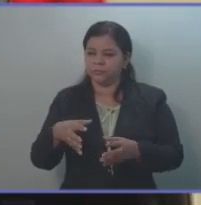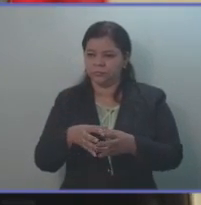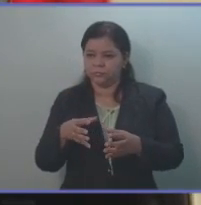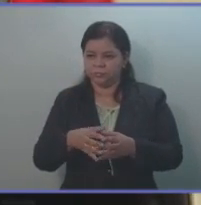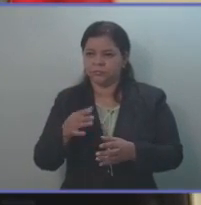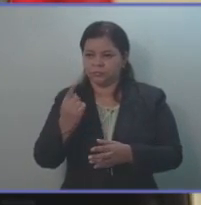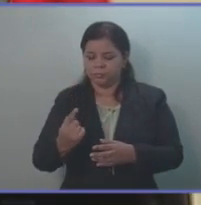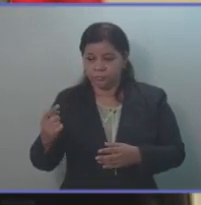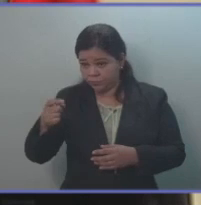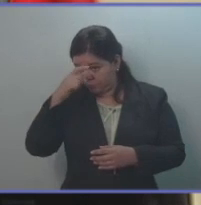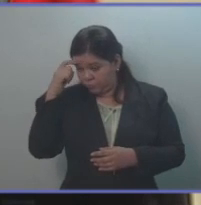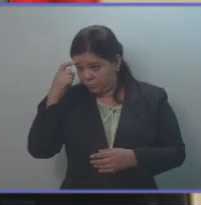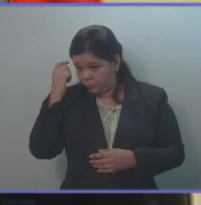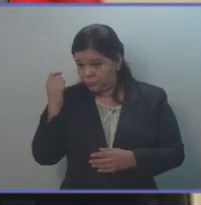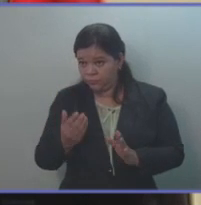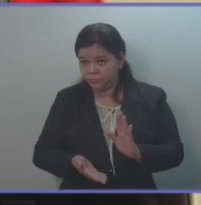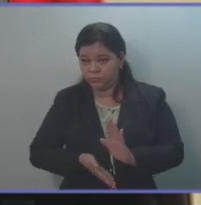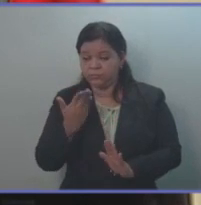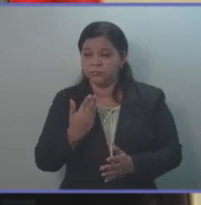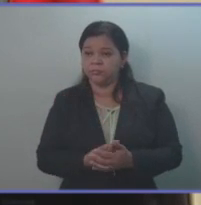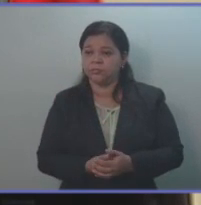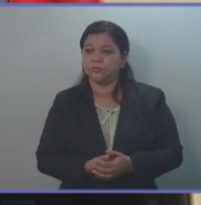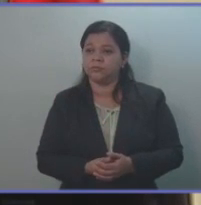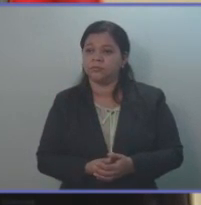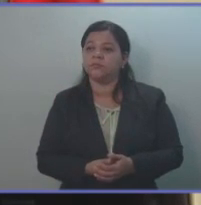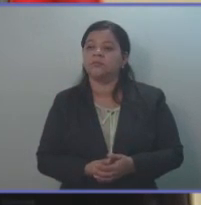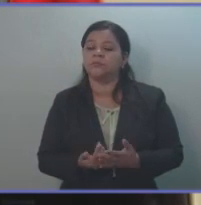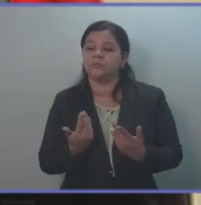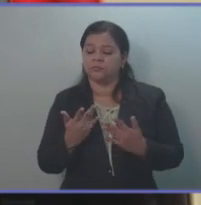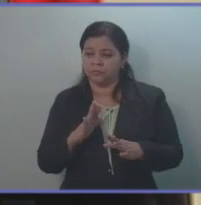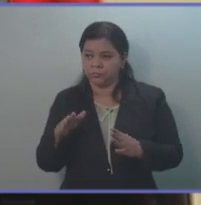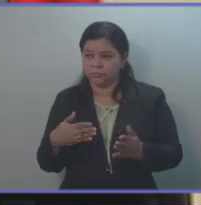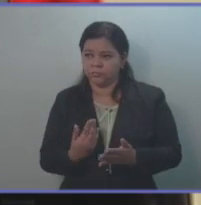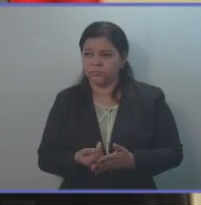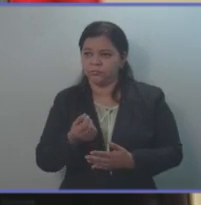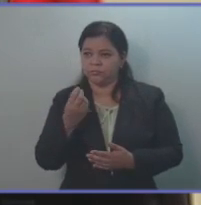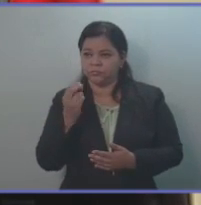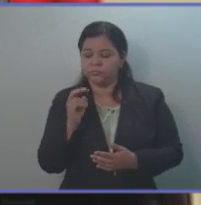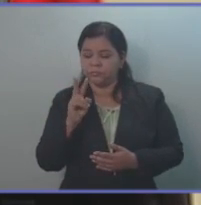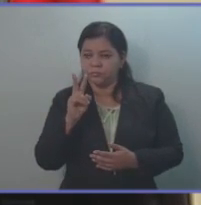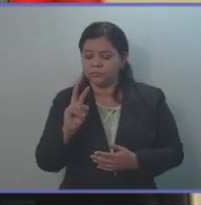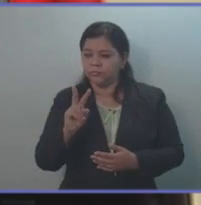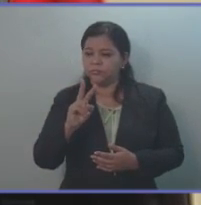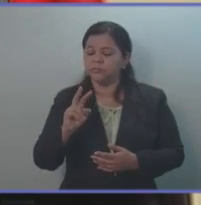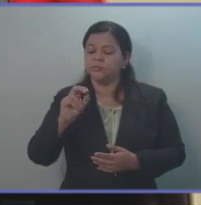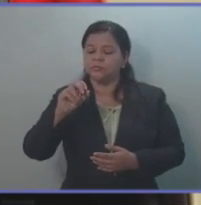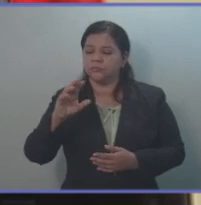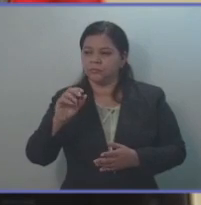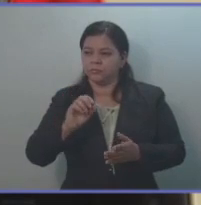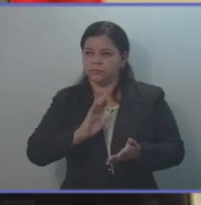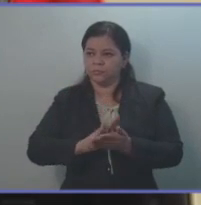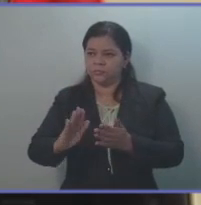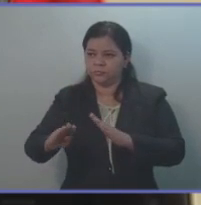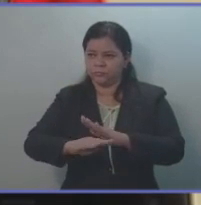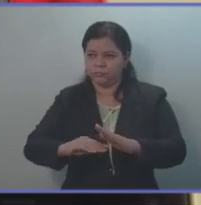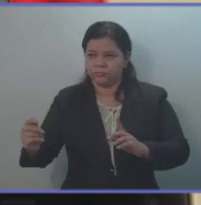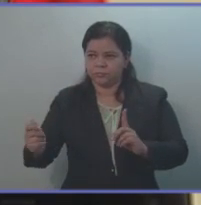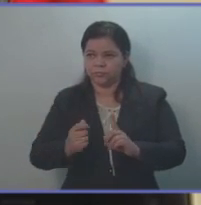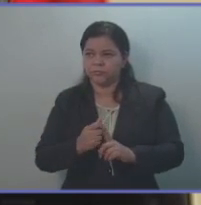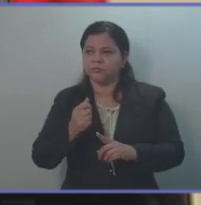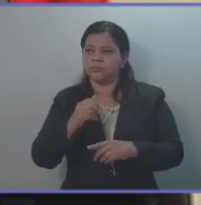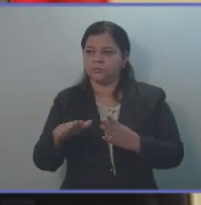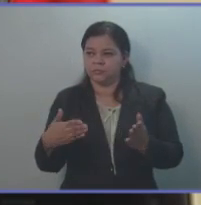empleados cuyo salario es igual o superior a las 2/3 partes del salario mínimo, asignándole las plazas con calidad